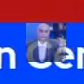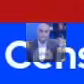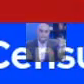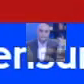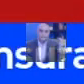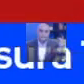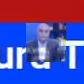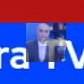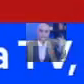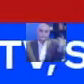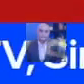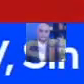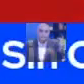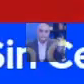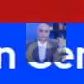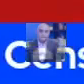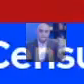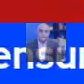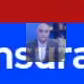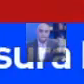falla técnica, ¿eh?